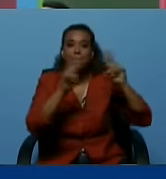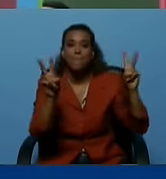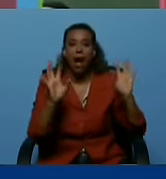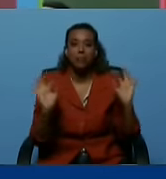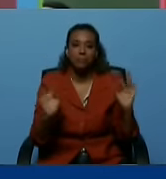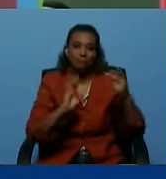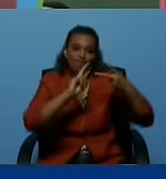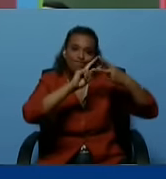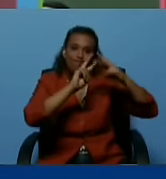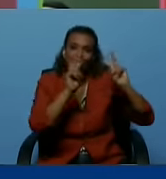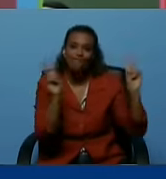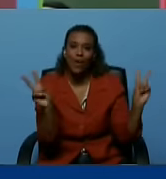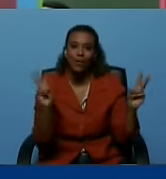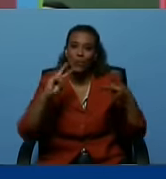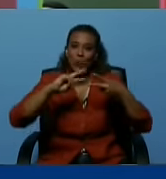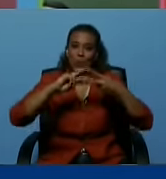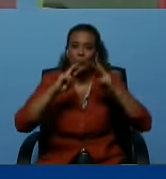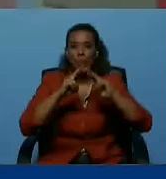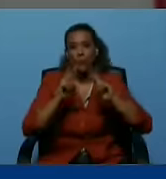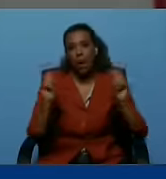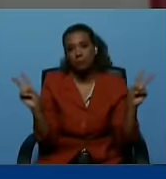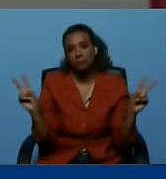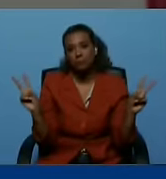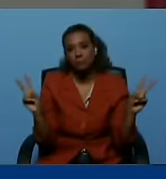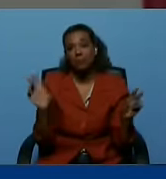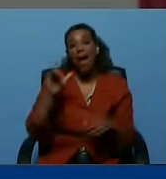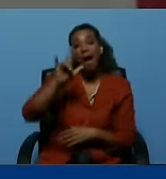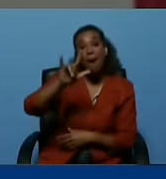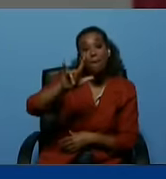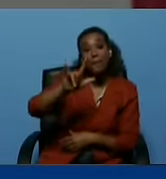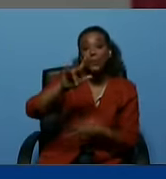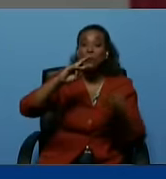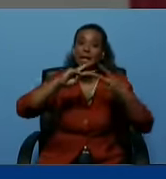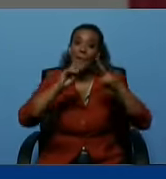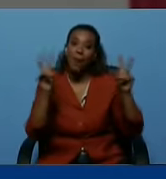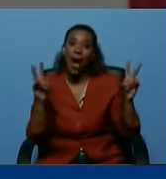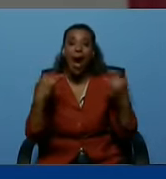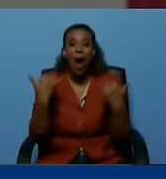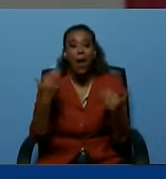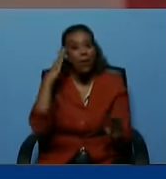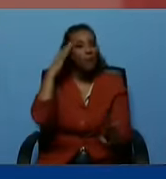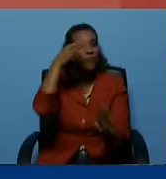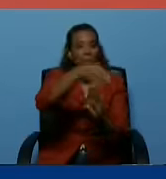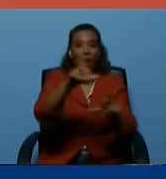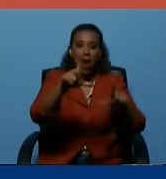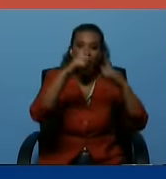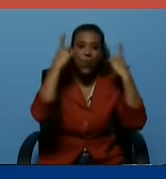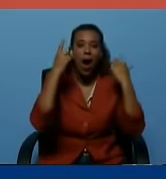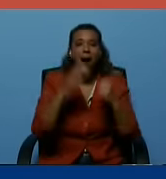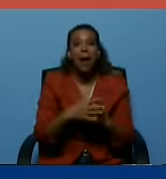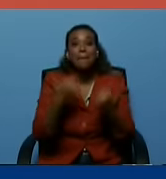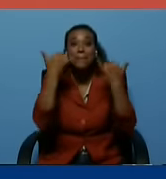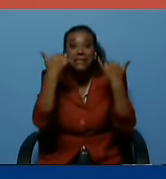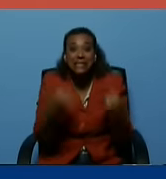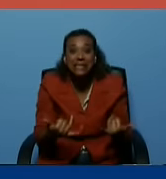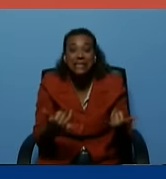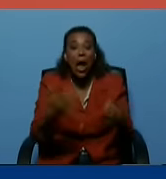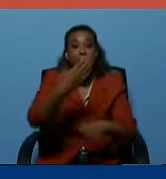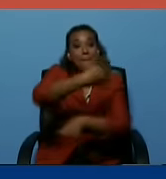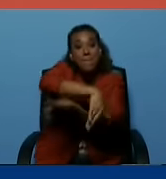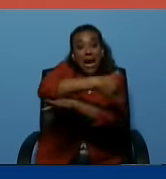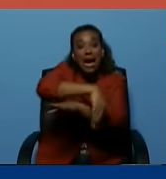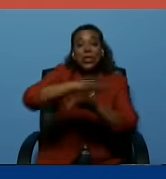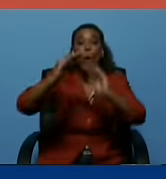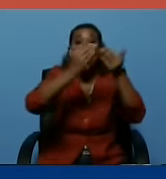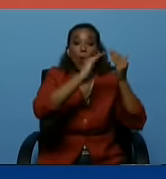Peace, paz, peace, paz, love and peace. Nos vamos a La Guaira, pues. Allá están precisamente en el mercado